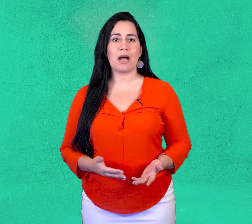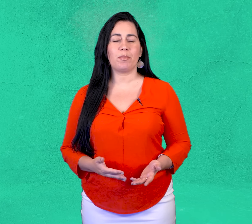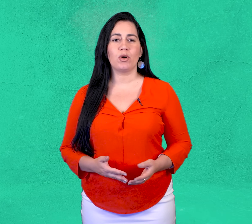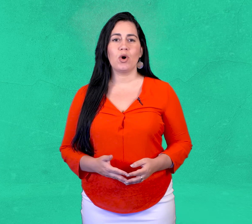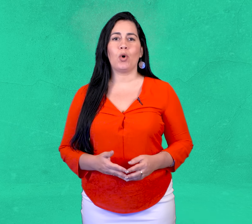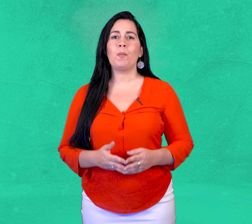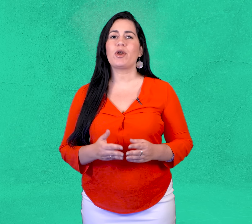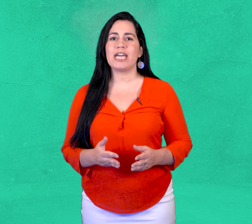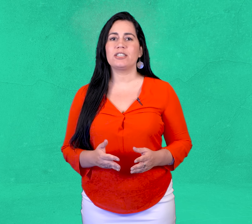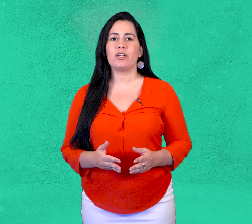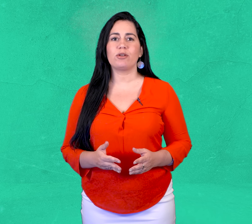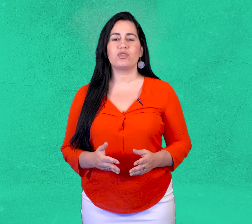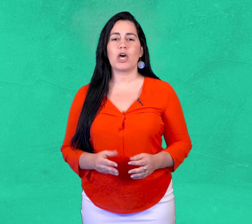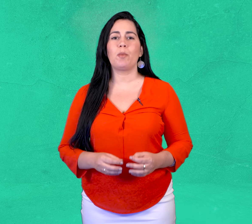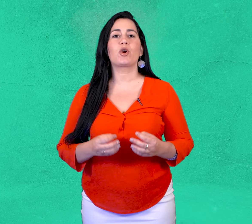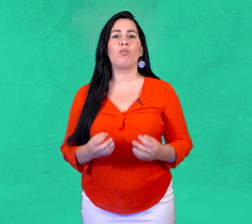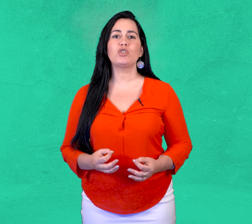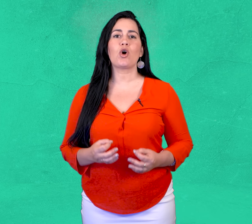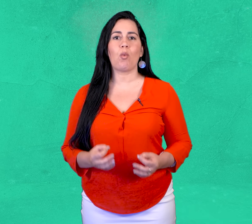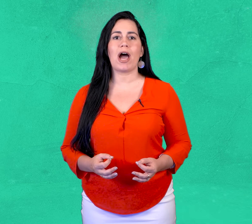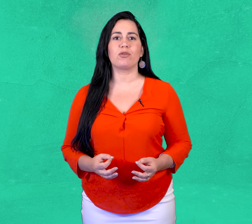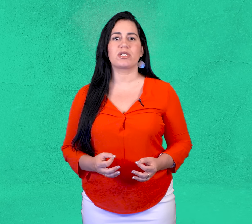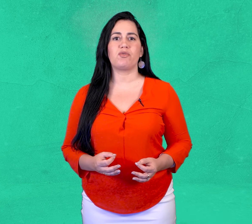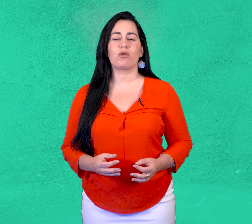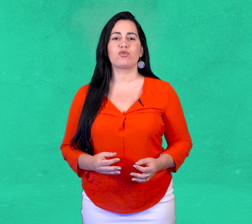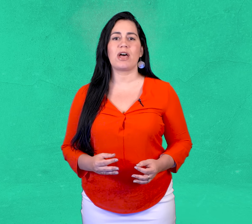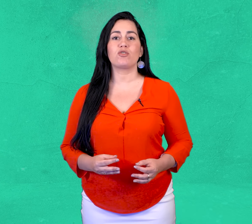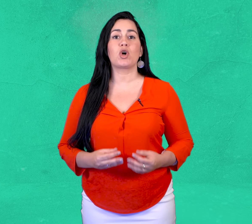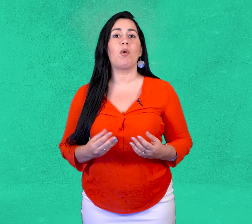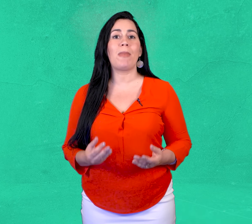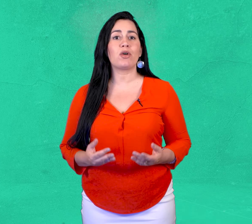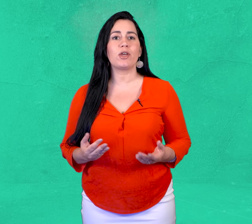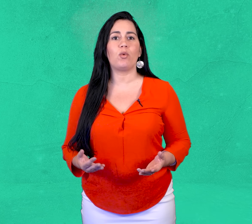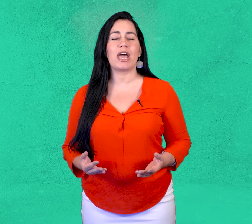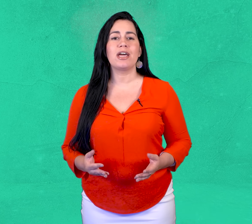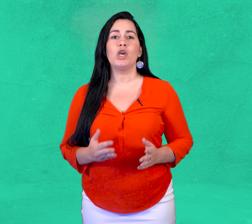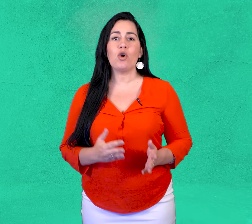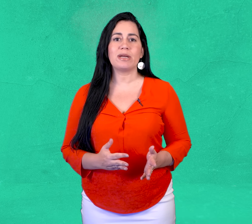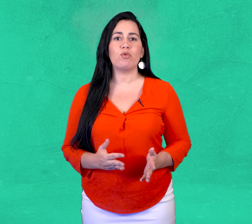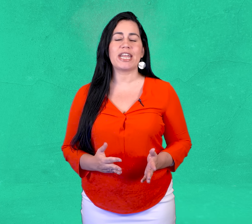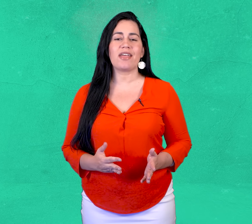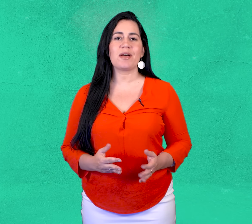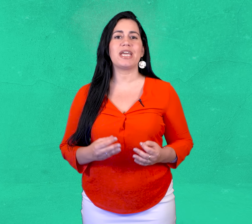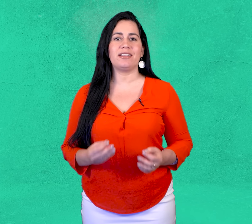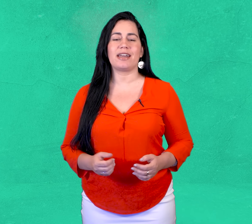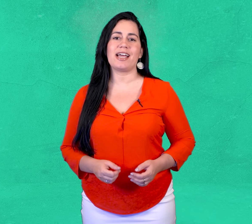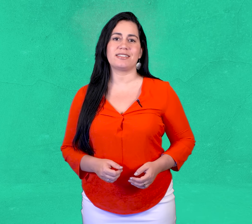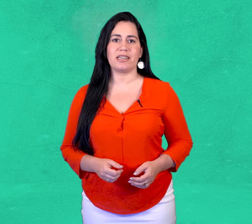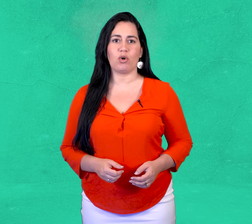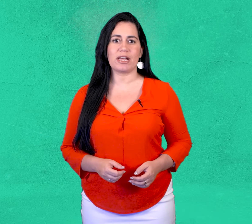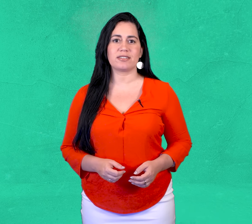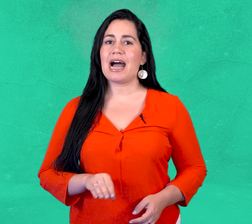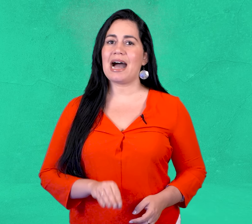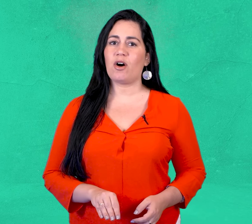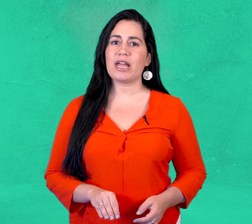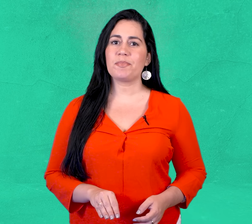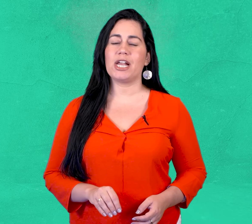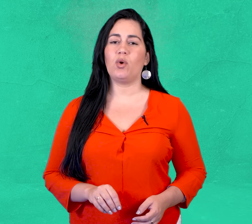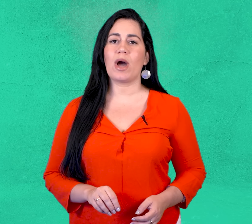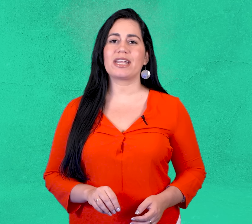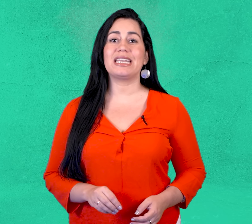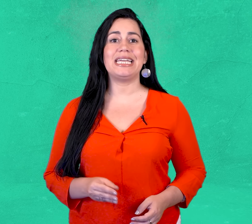en el campo, un proyecto denunciado por muchos cubanos que fueron usados como mano de obra no remunerada en tareas agrícolas.